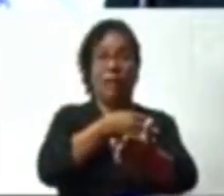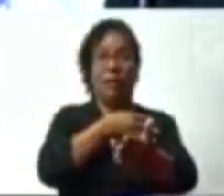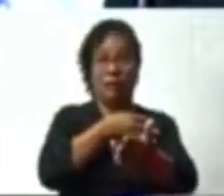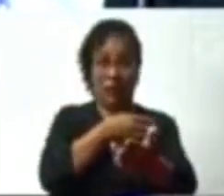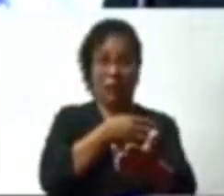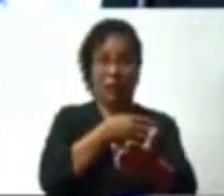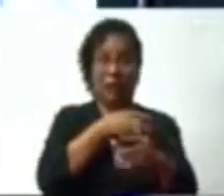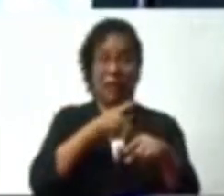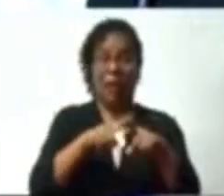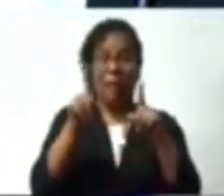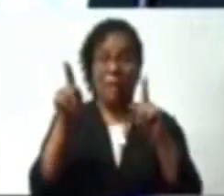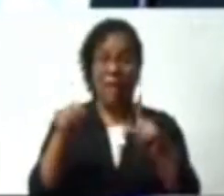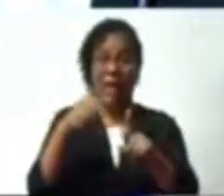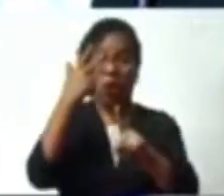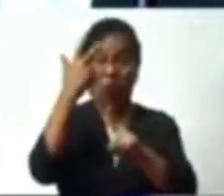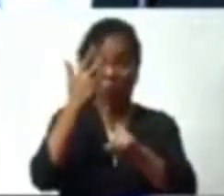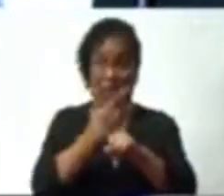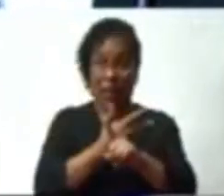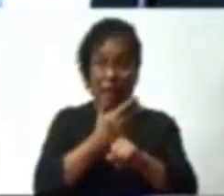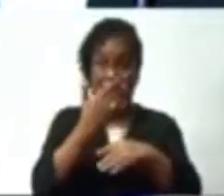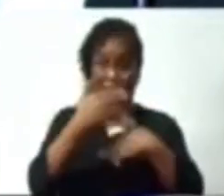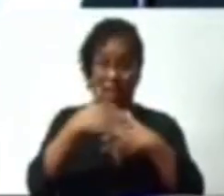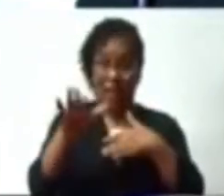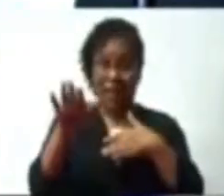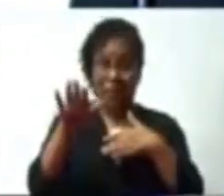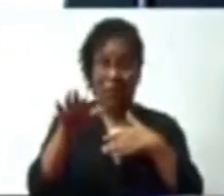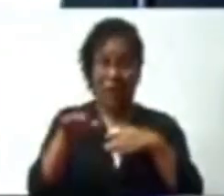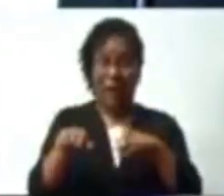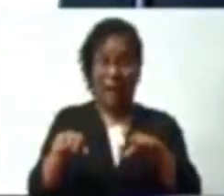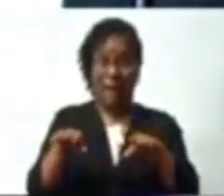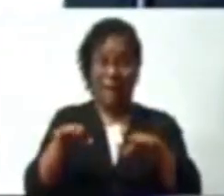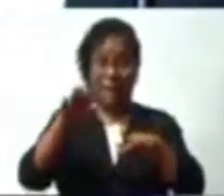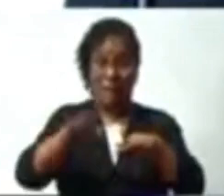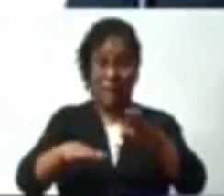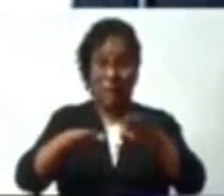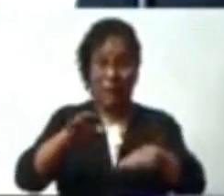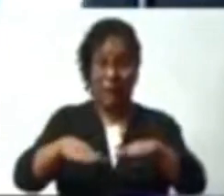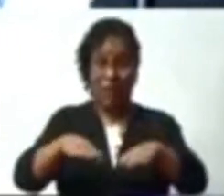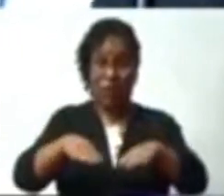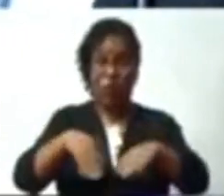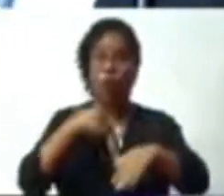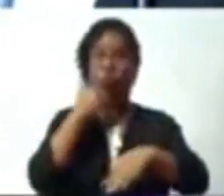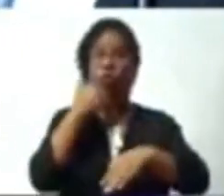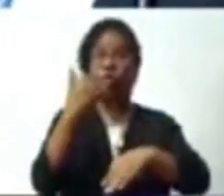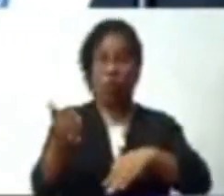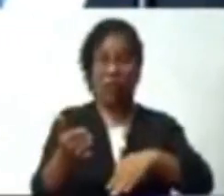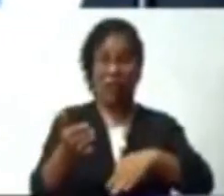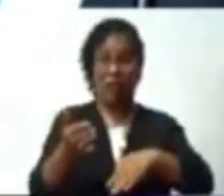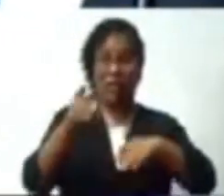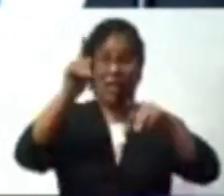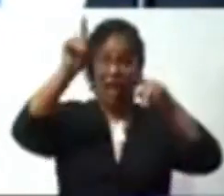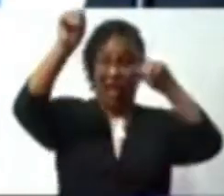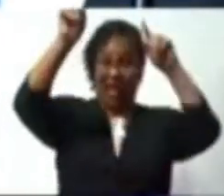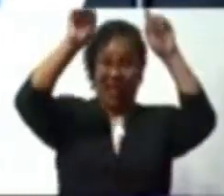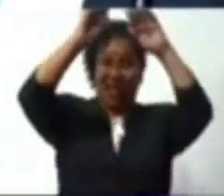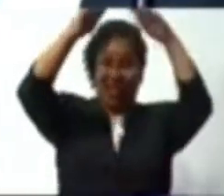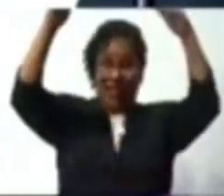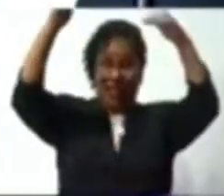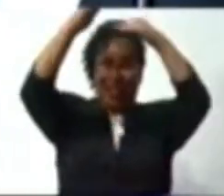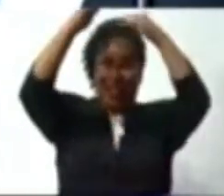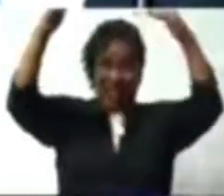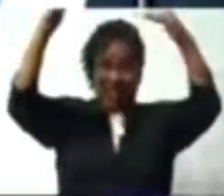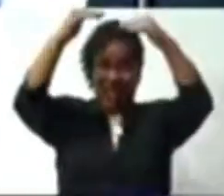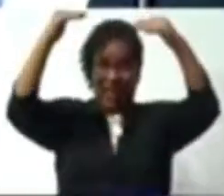se estaban levantando y los techos estaban pichados. Ahora se hizo